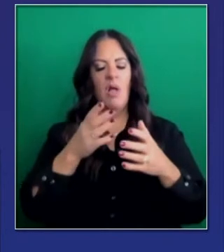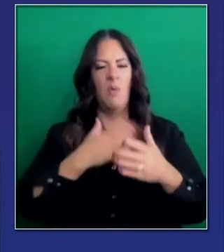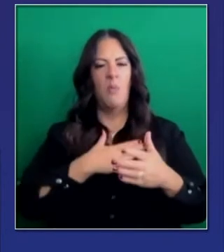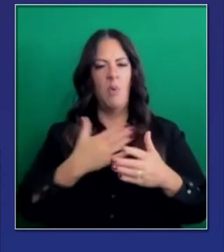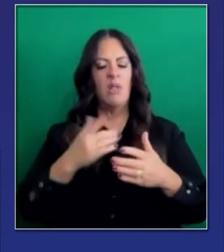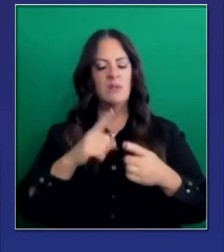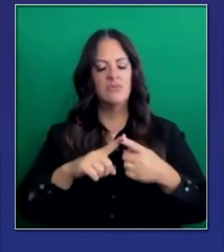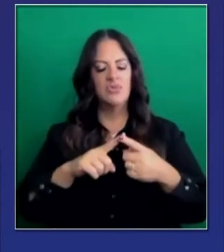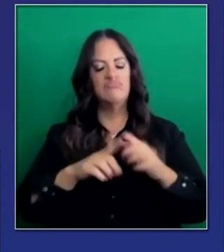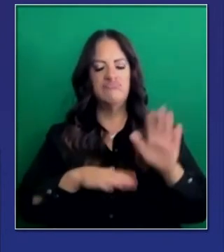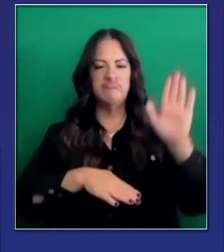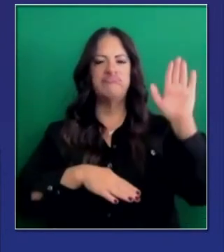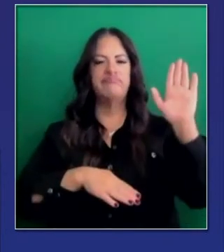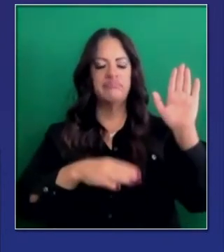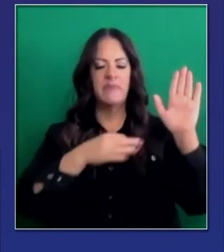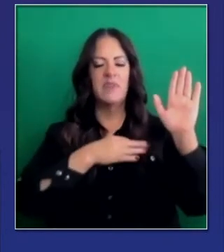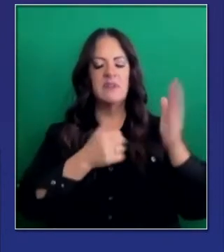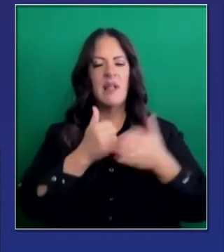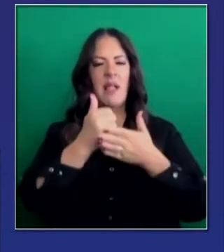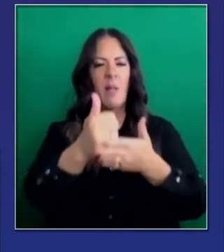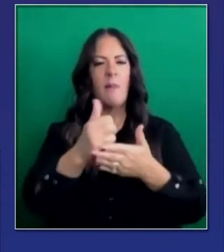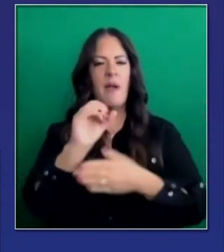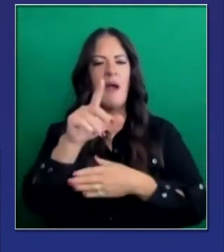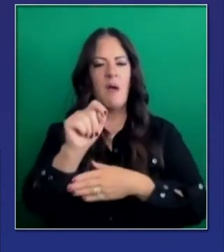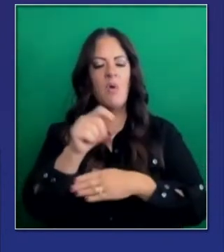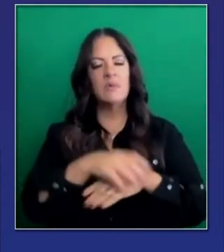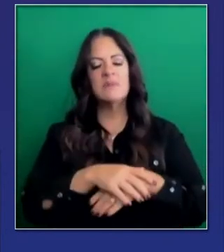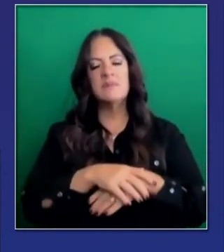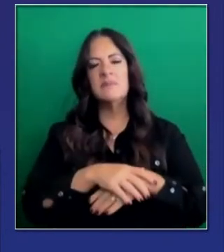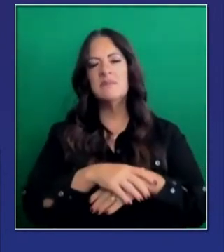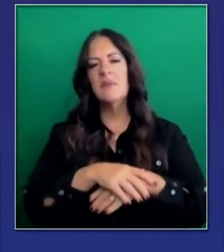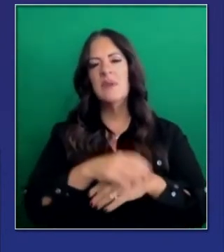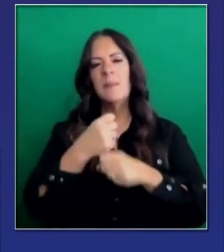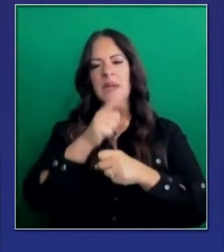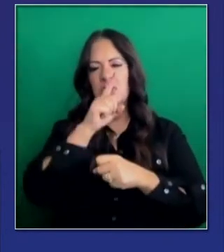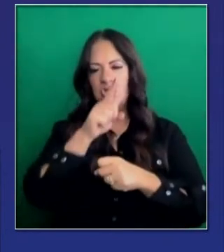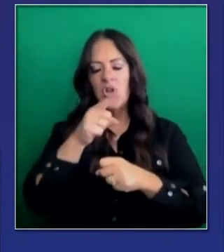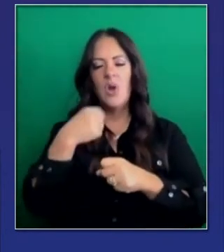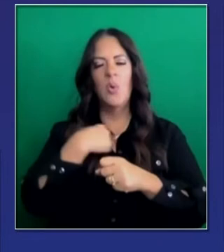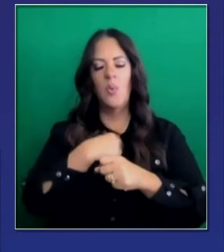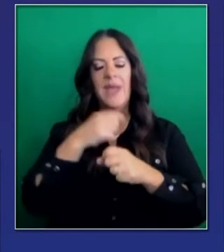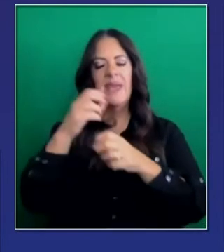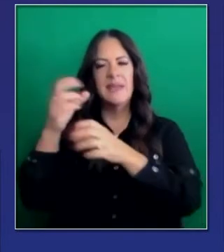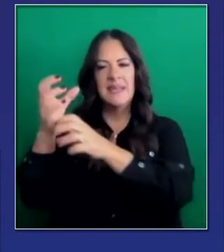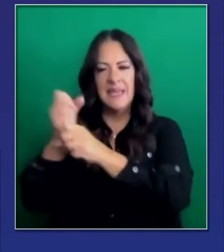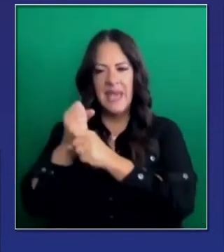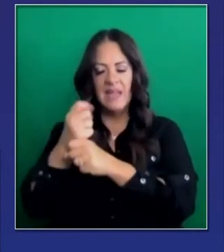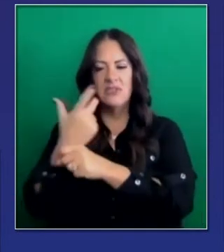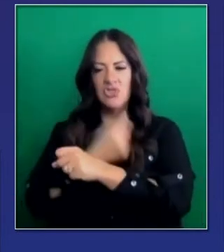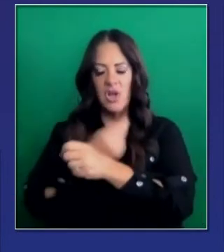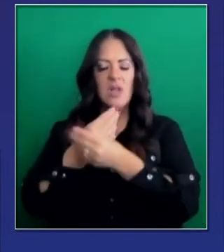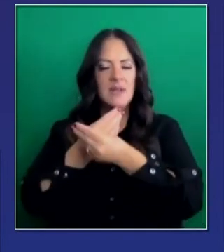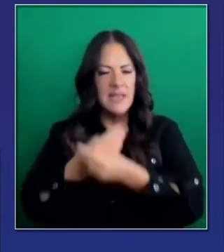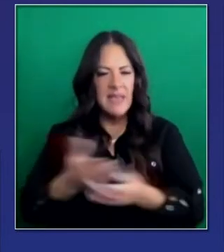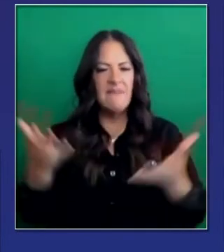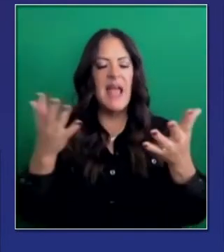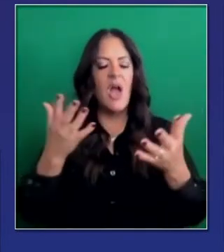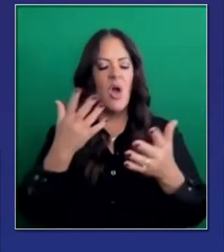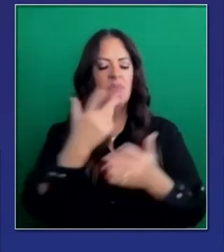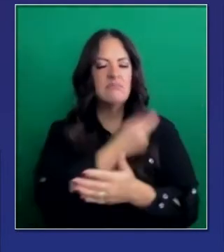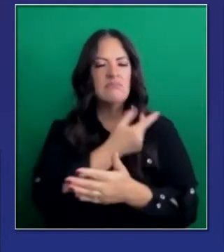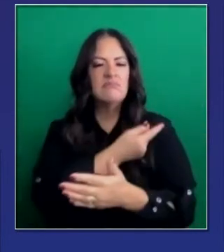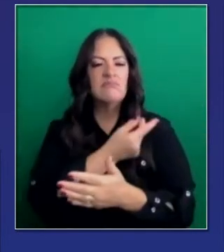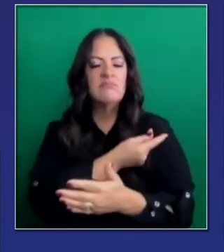vitales para satisfacer esas necesidades a nivel local y de massa para que podamos